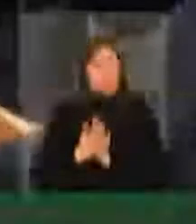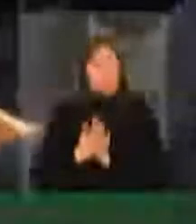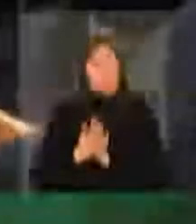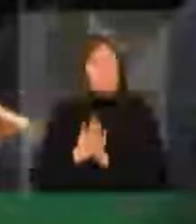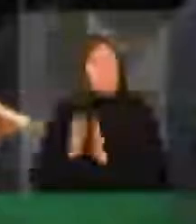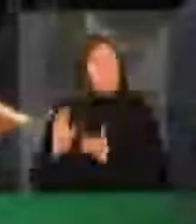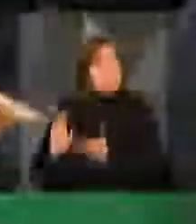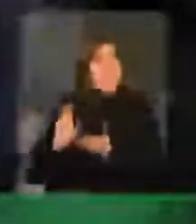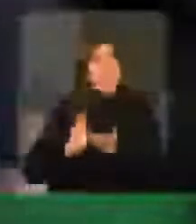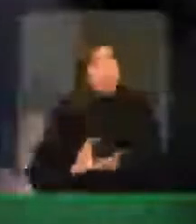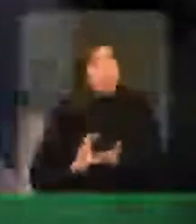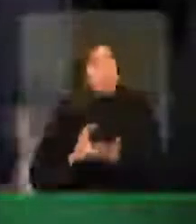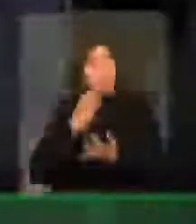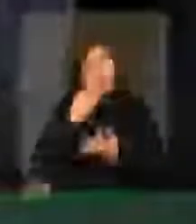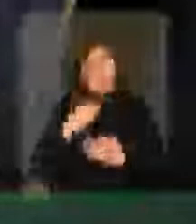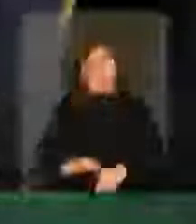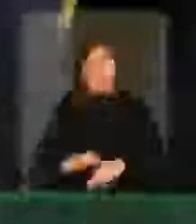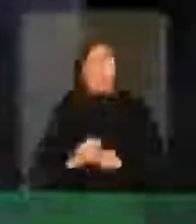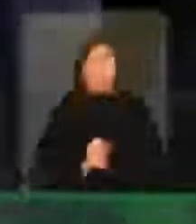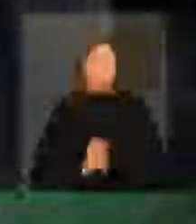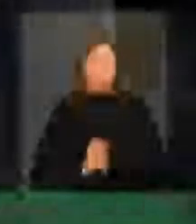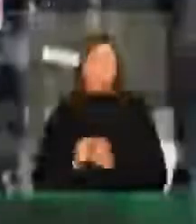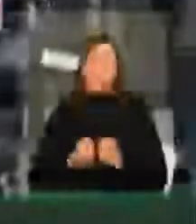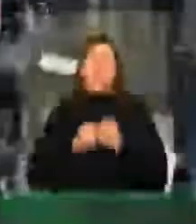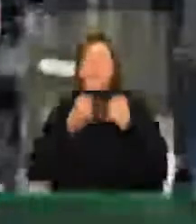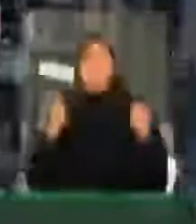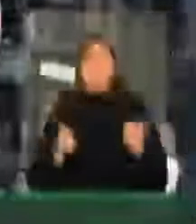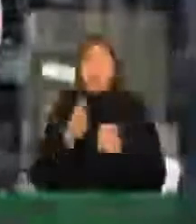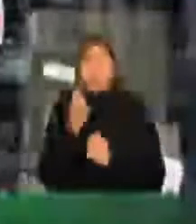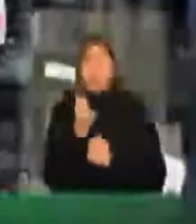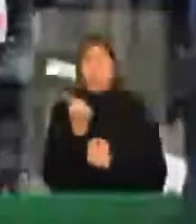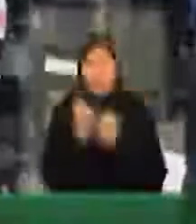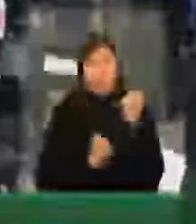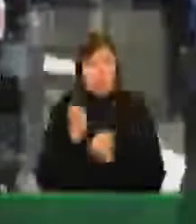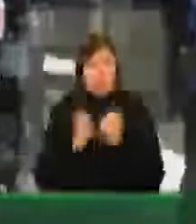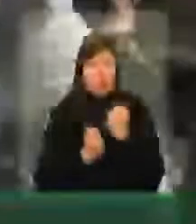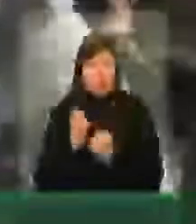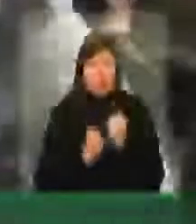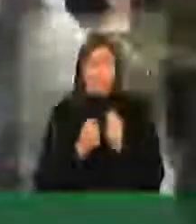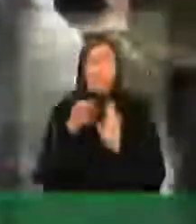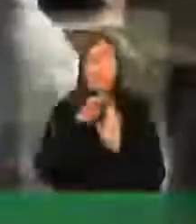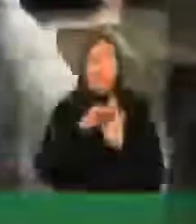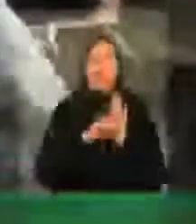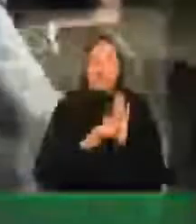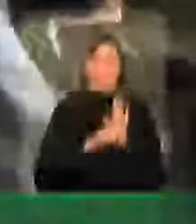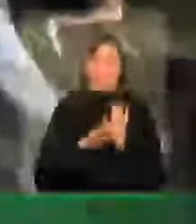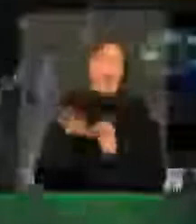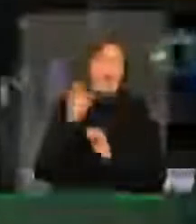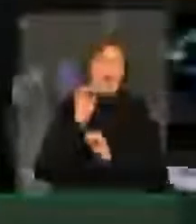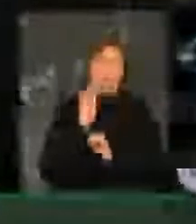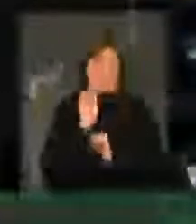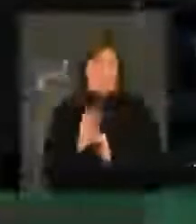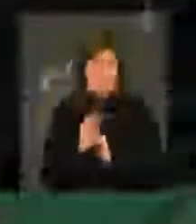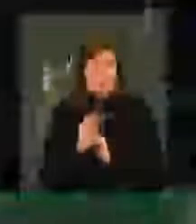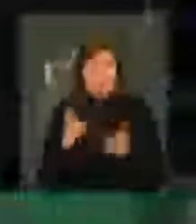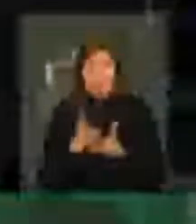una apuesta a esta actividad. En la recorrida anunció una ampliación del monto económico que brinda el programa Uruguay Audiovisual, que este año pasará